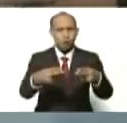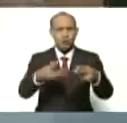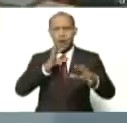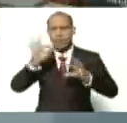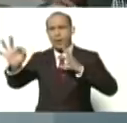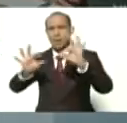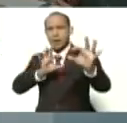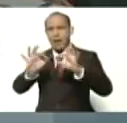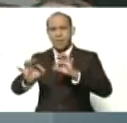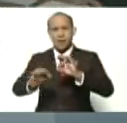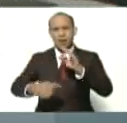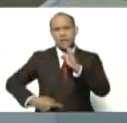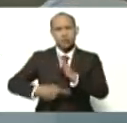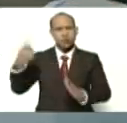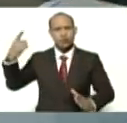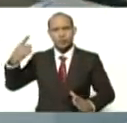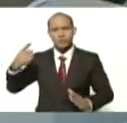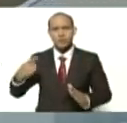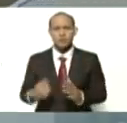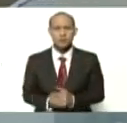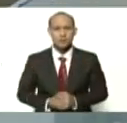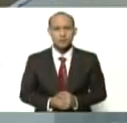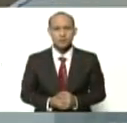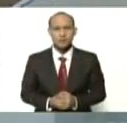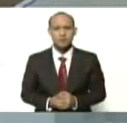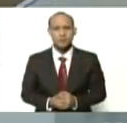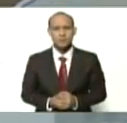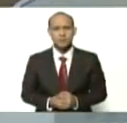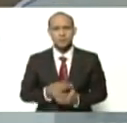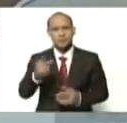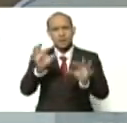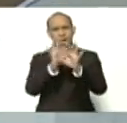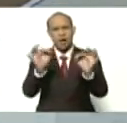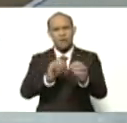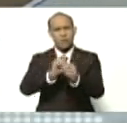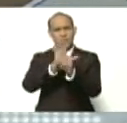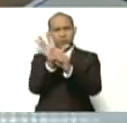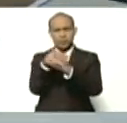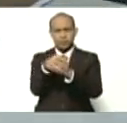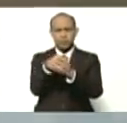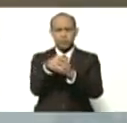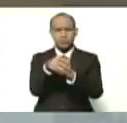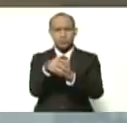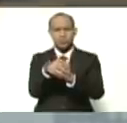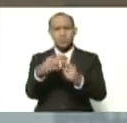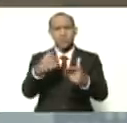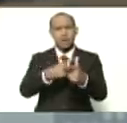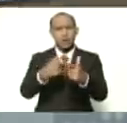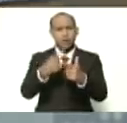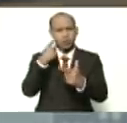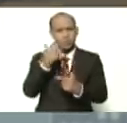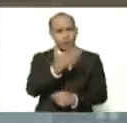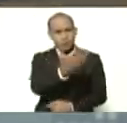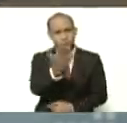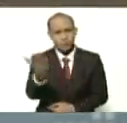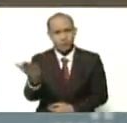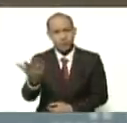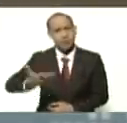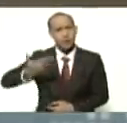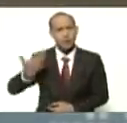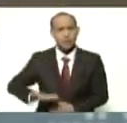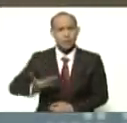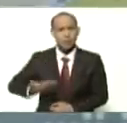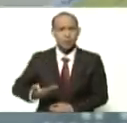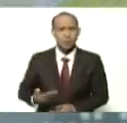tajo todo lo que tiene que ver con esta variante brasilera así que fíjense ustedes importante